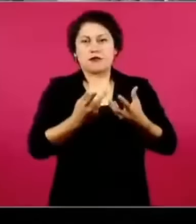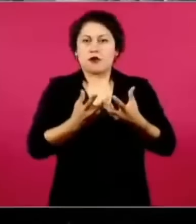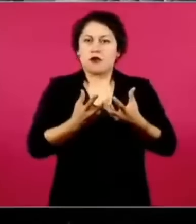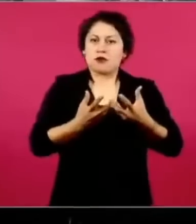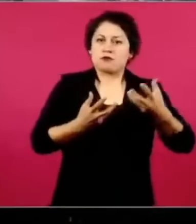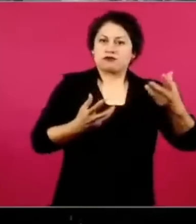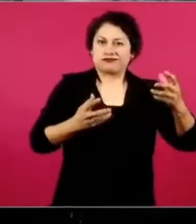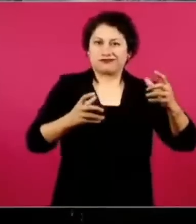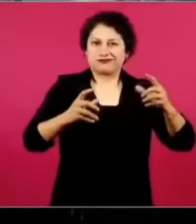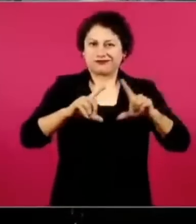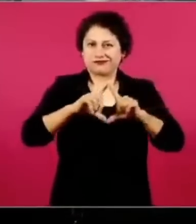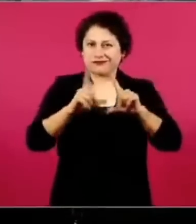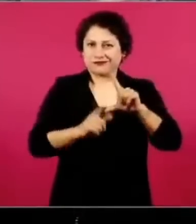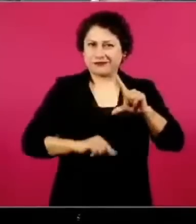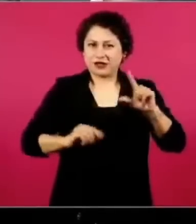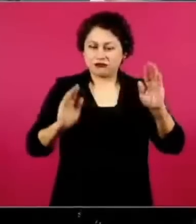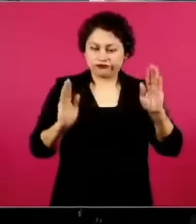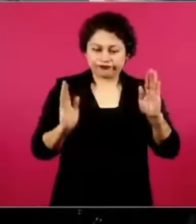y